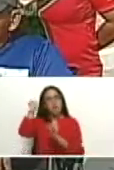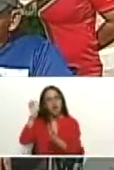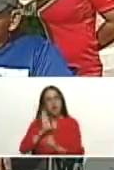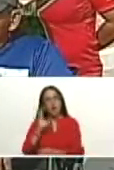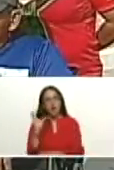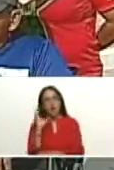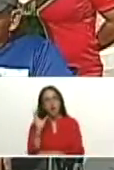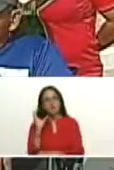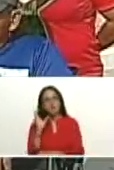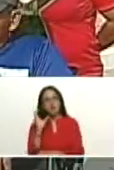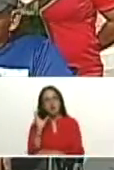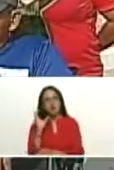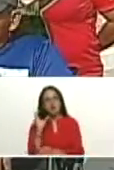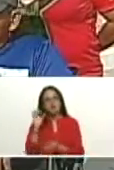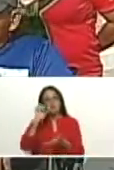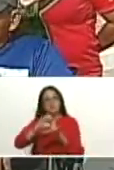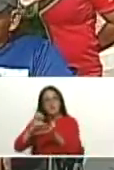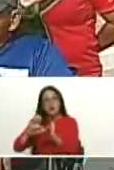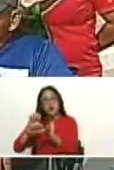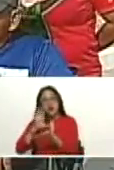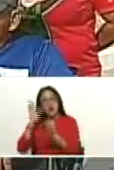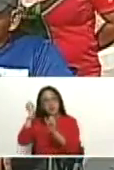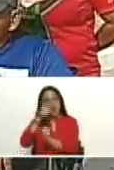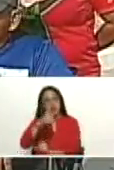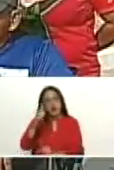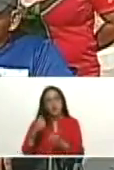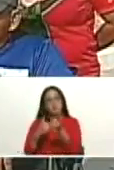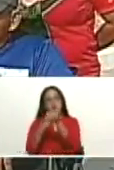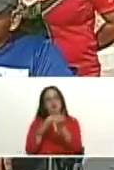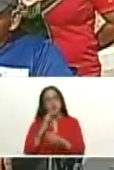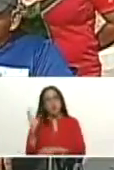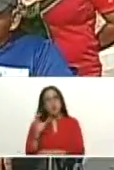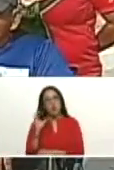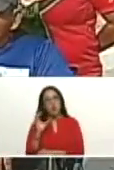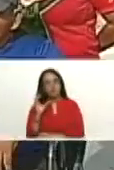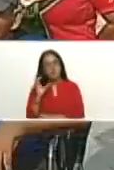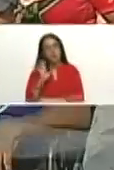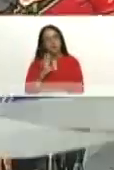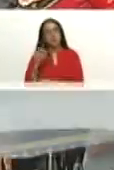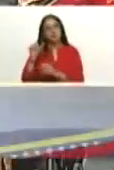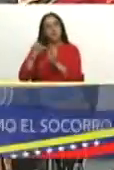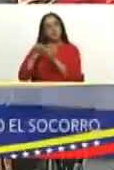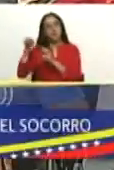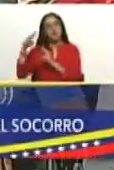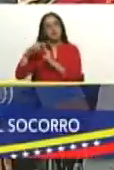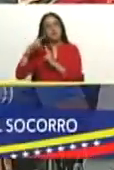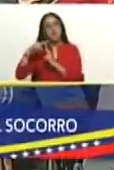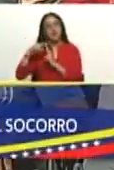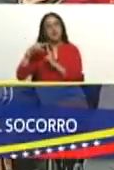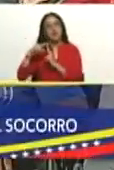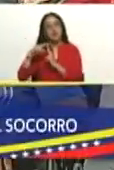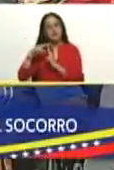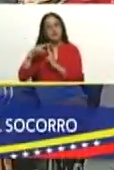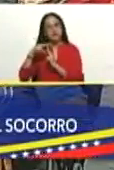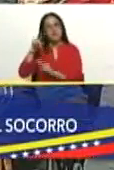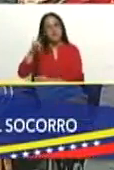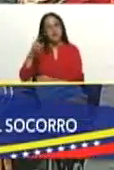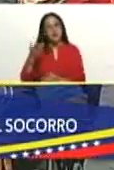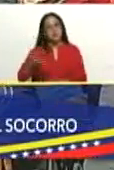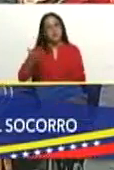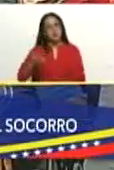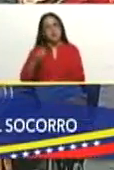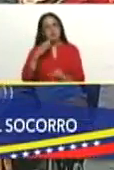esos mecanismos consulares de apoyo a los colombianos que están en el estado Táchira. Como es importante